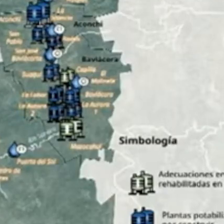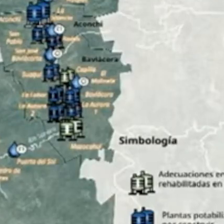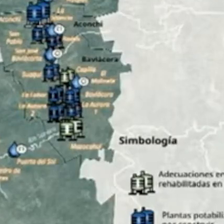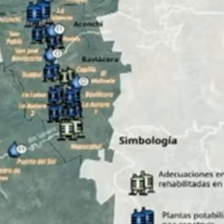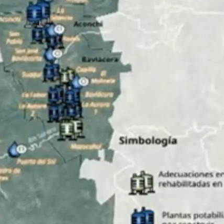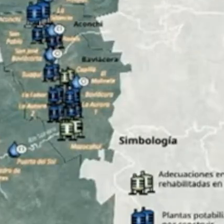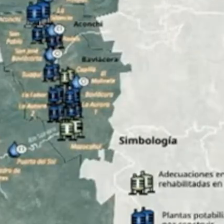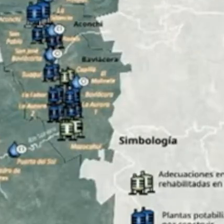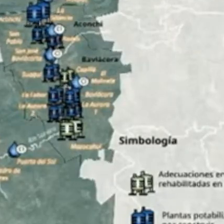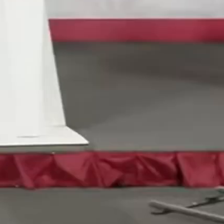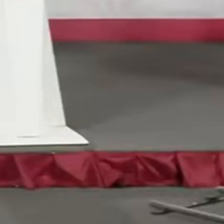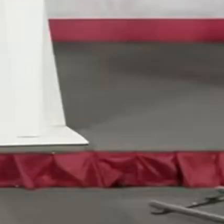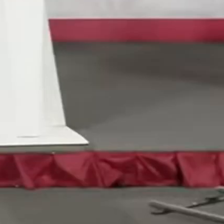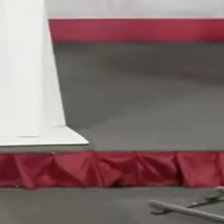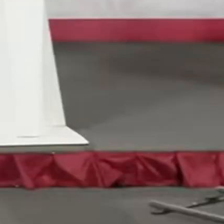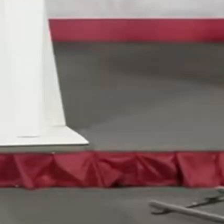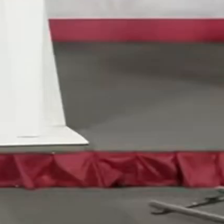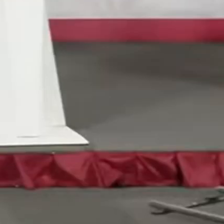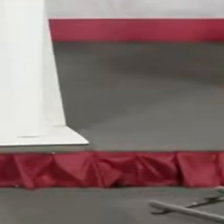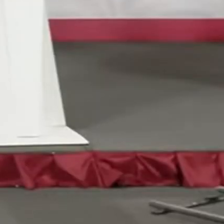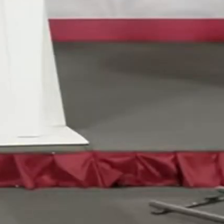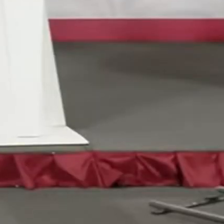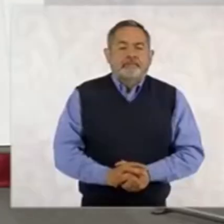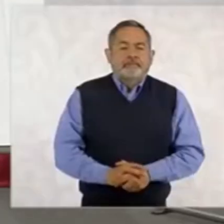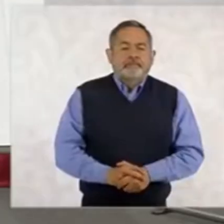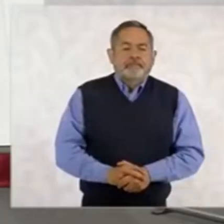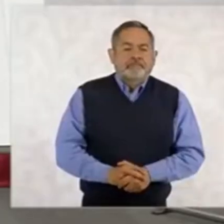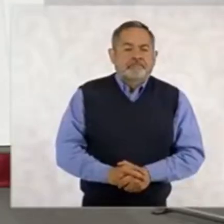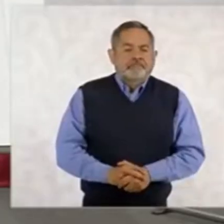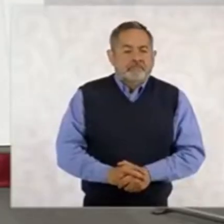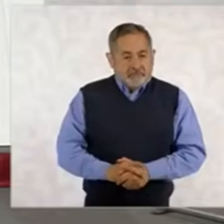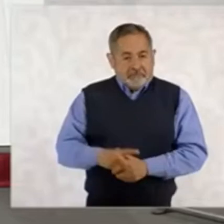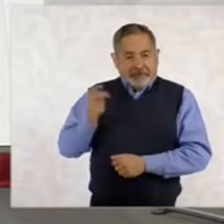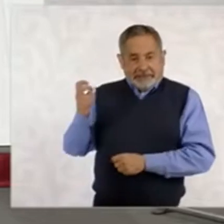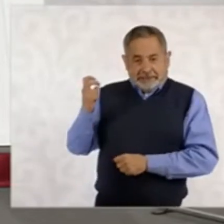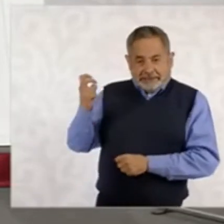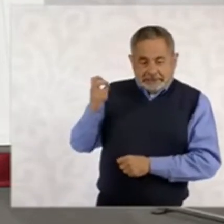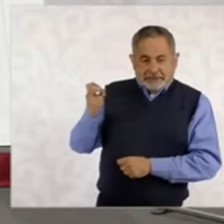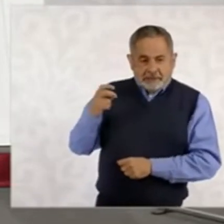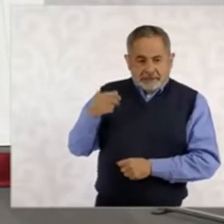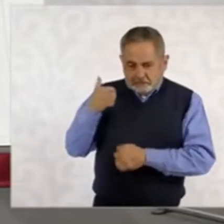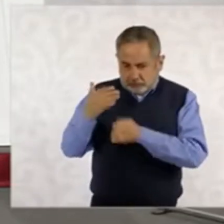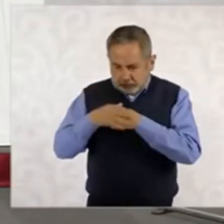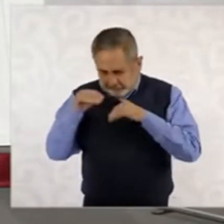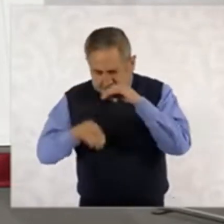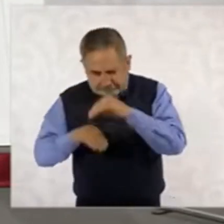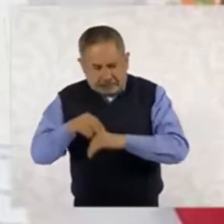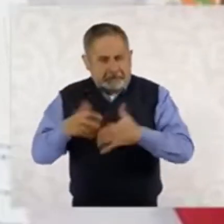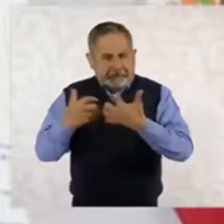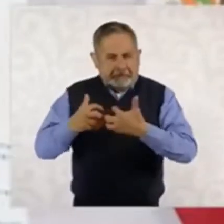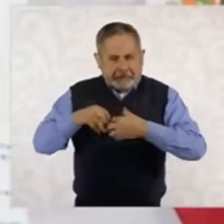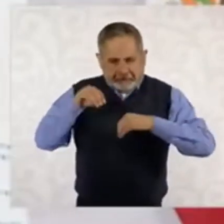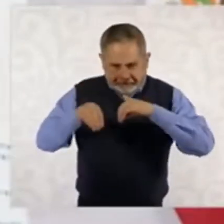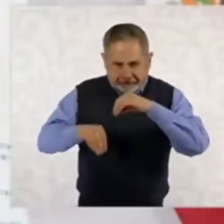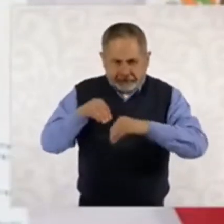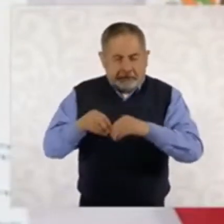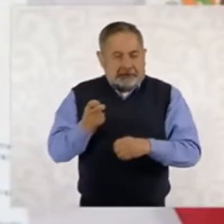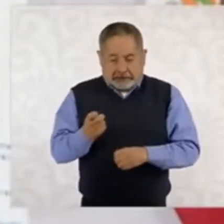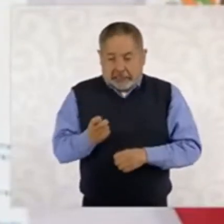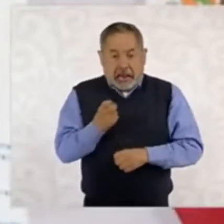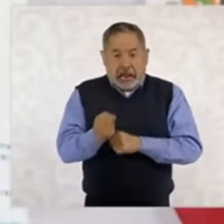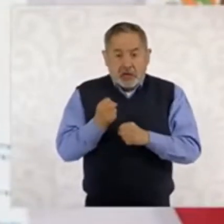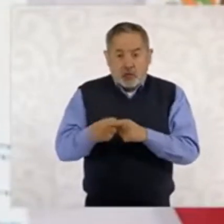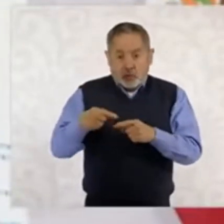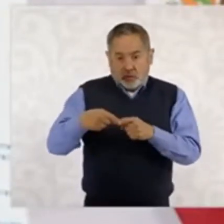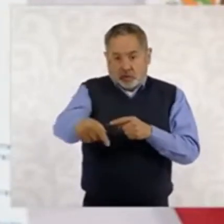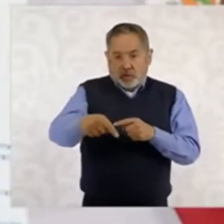20,000 personas. Y estas serían las acciones que se van a realizar. Vamos a iniciar los trabajos este año y